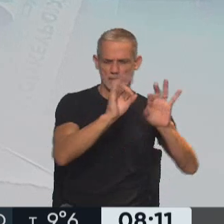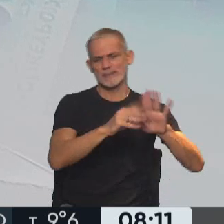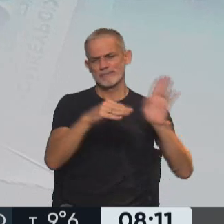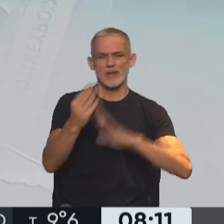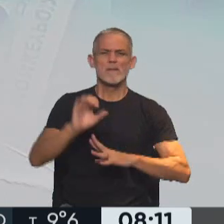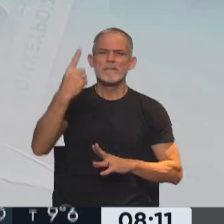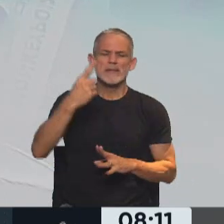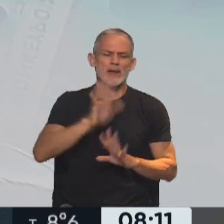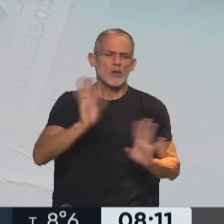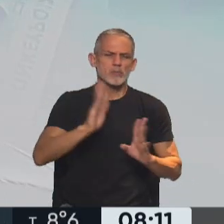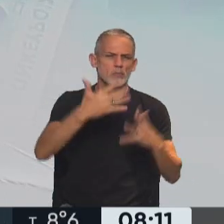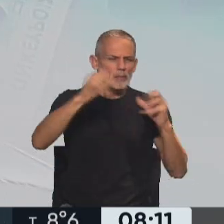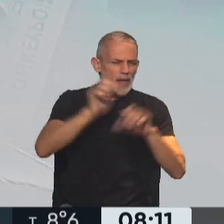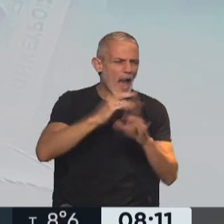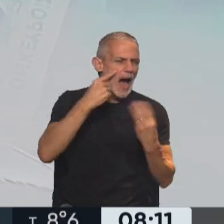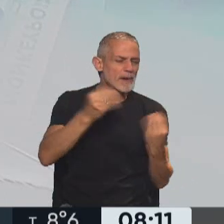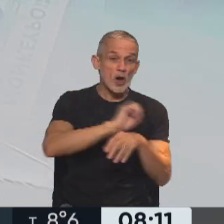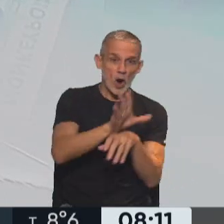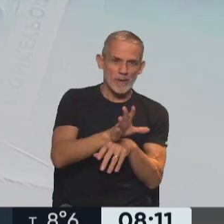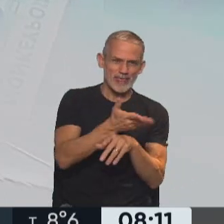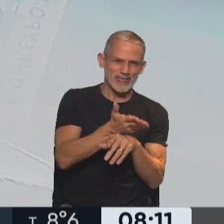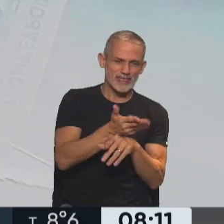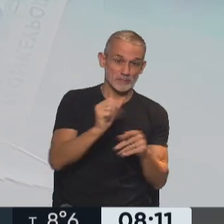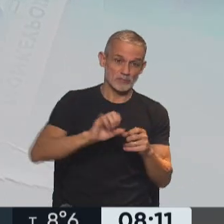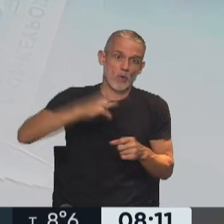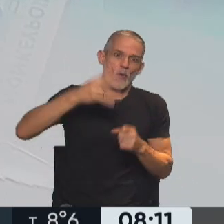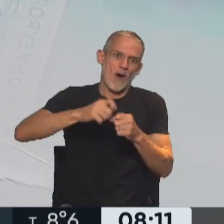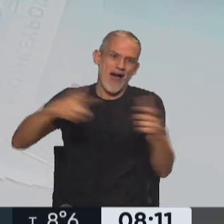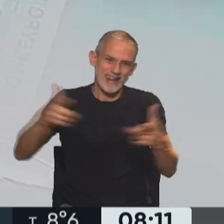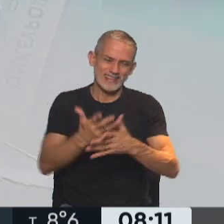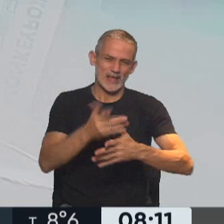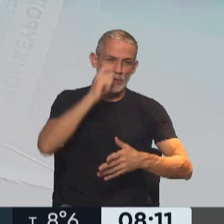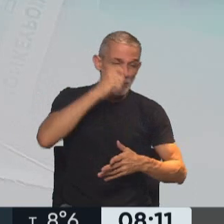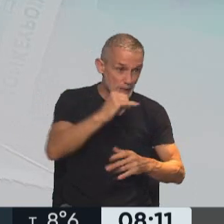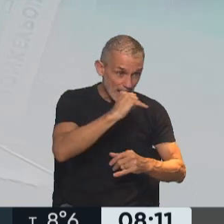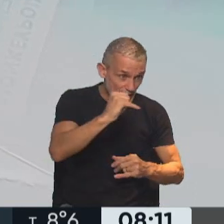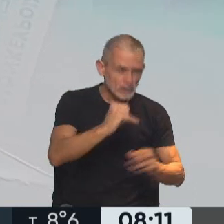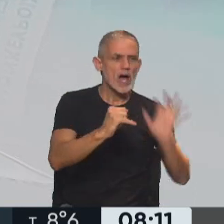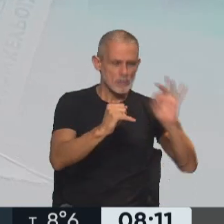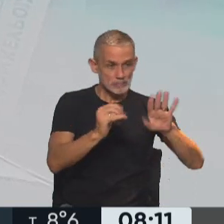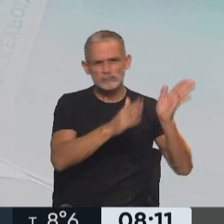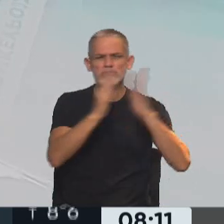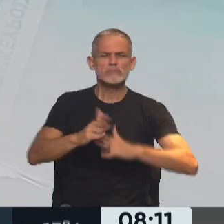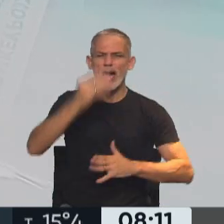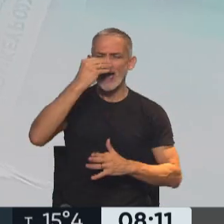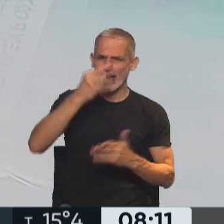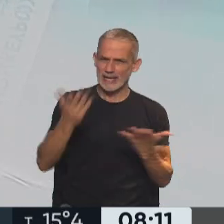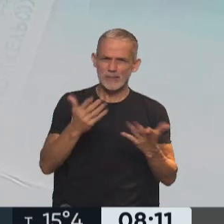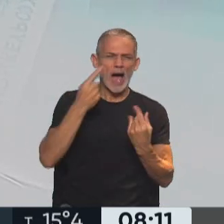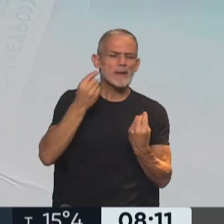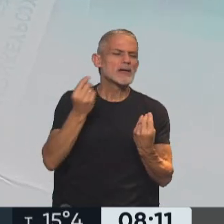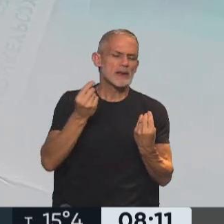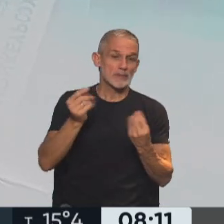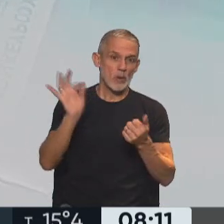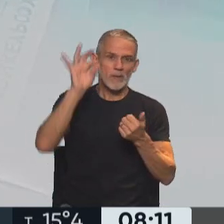primer diagnóstico es el COVID, estamos más en este momento en la cuarta ola. Una vez que se descarta el COVID, entran a jugar